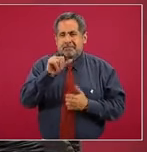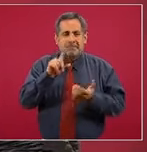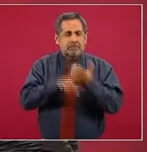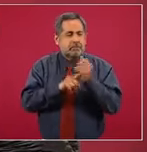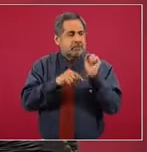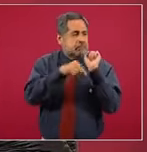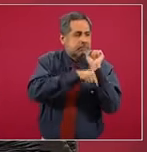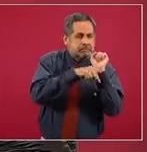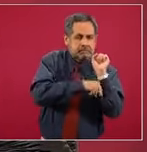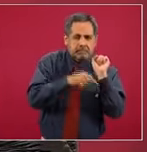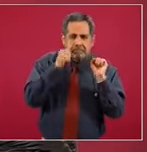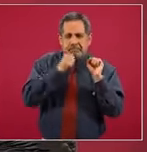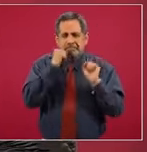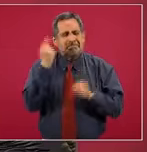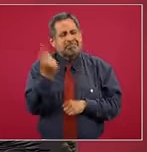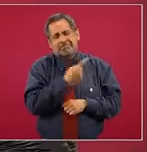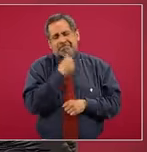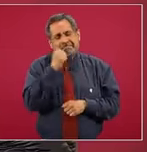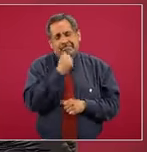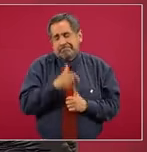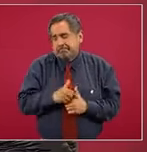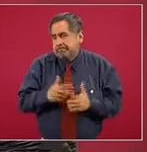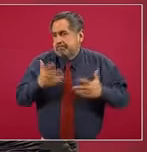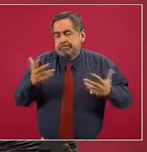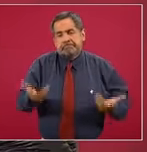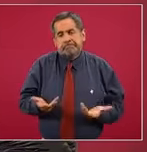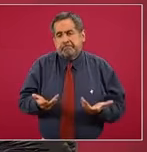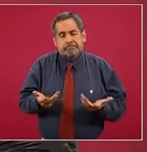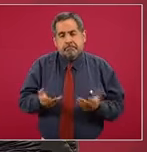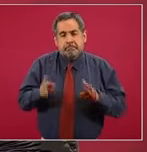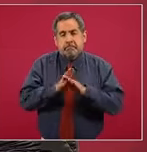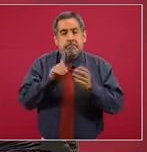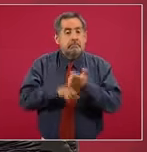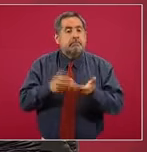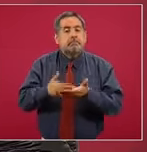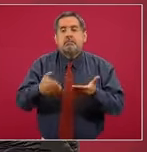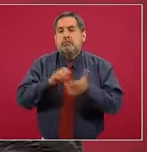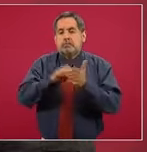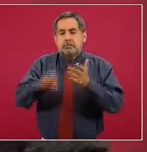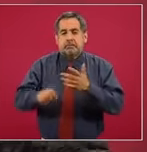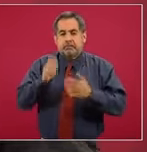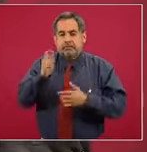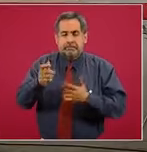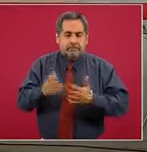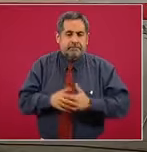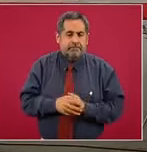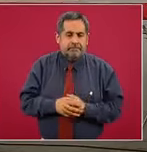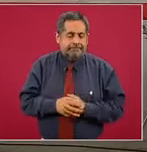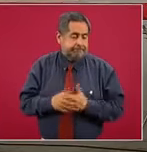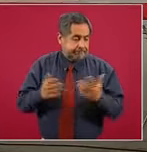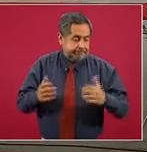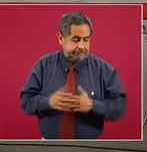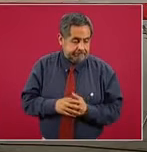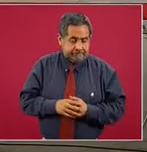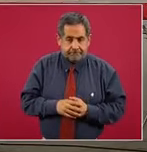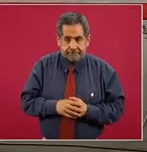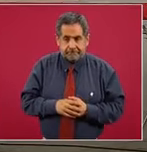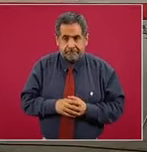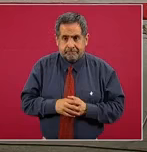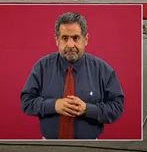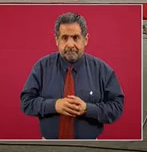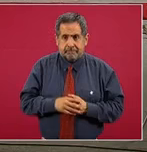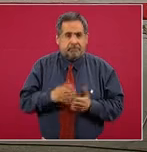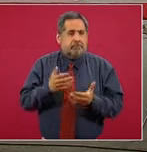algo clandestino, ¿no? Lo que ahora es probablemente lo